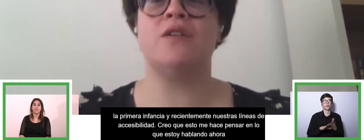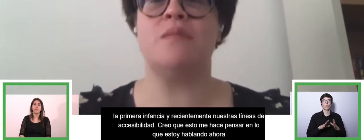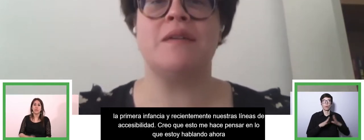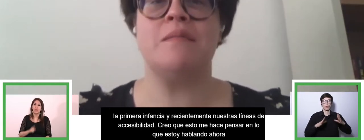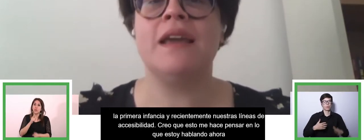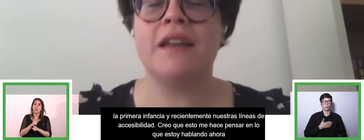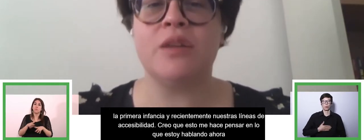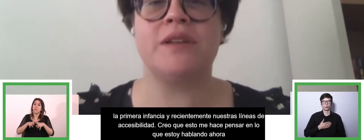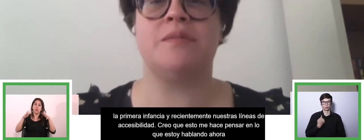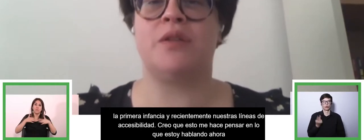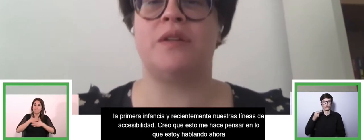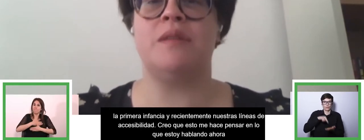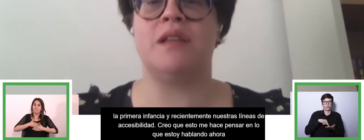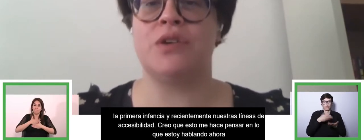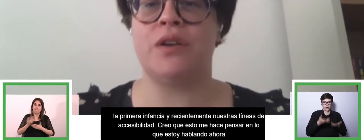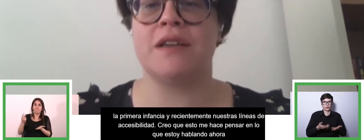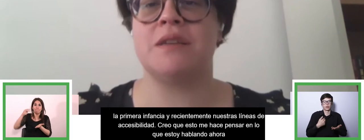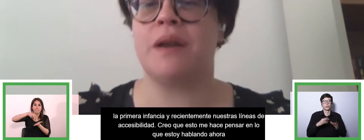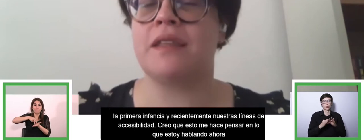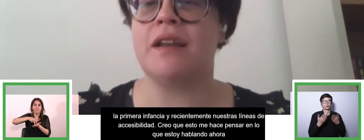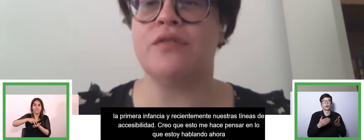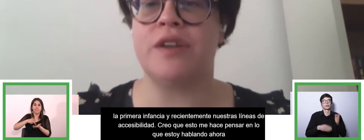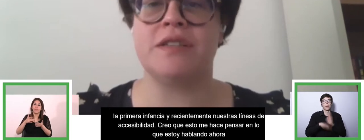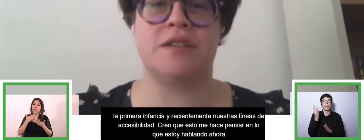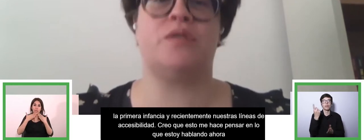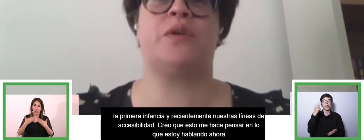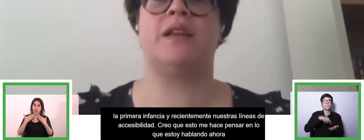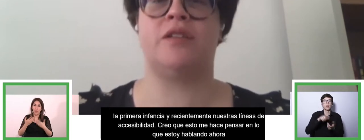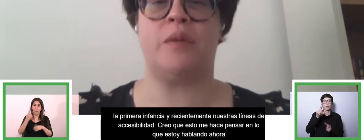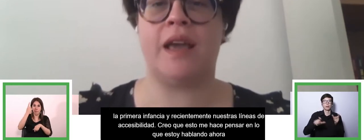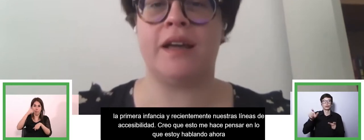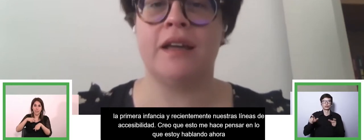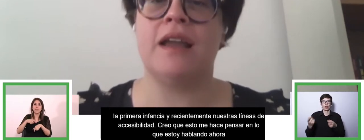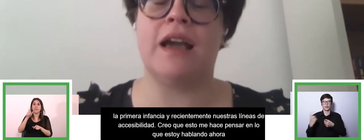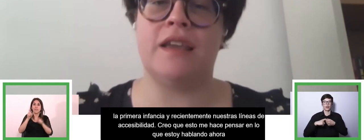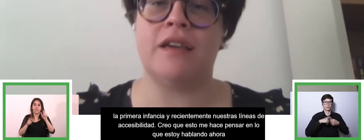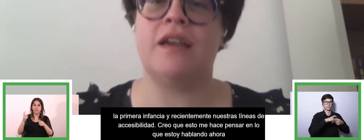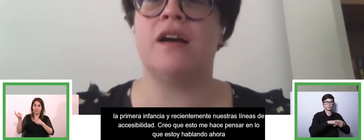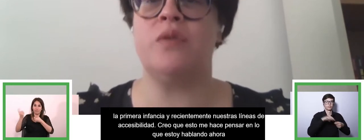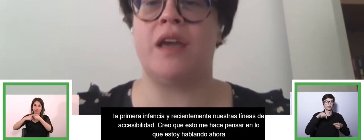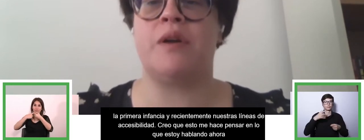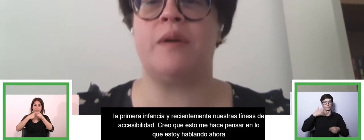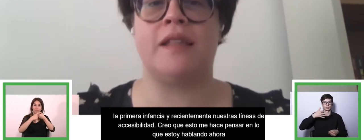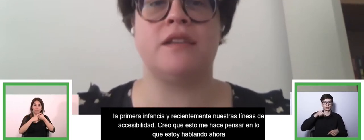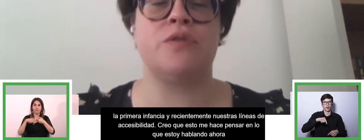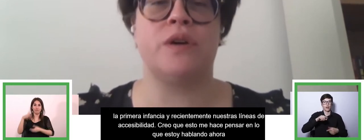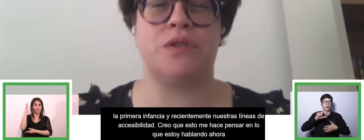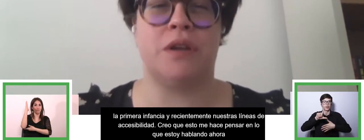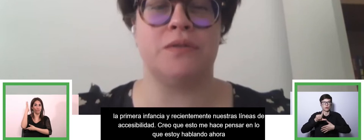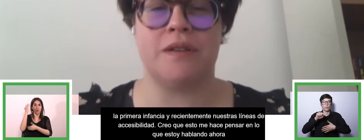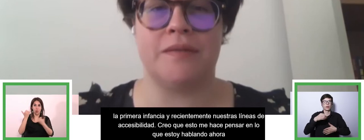Muchas gracias a los más de mil invitados por aceptar nuestra invitación a ser parte de la conferencia Zero Project en Latinoamérica, el Caribe y la comunidad